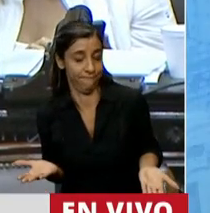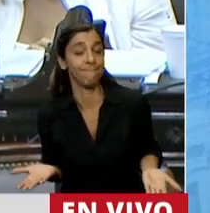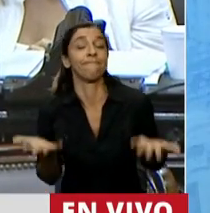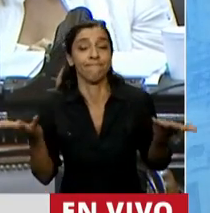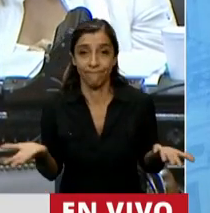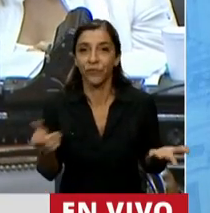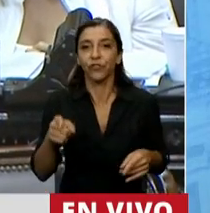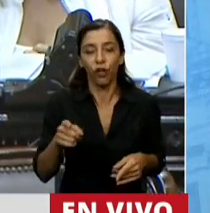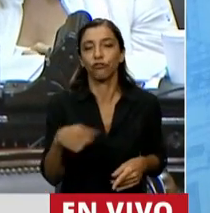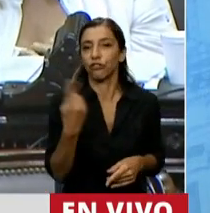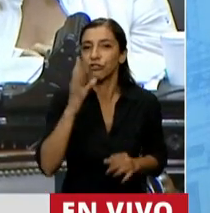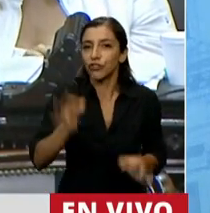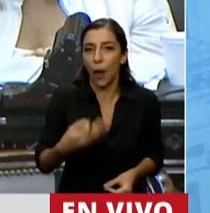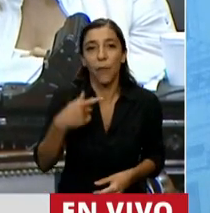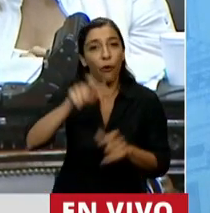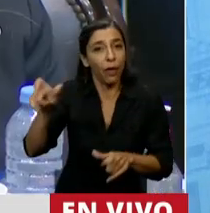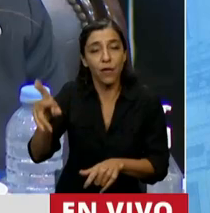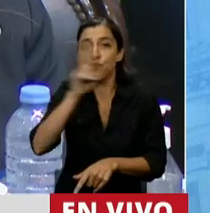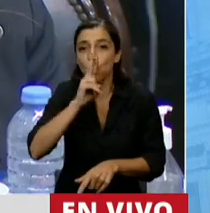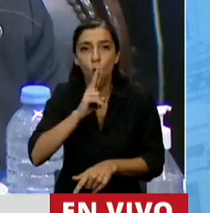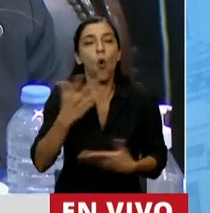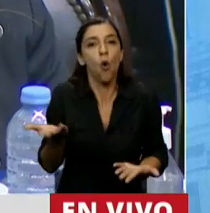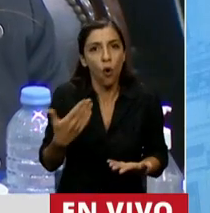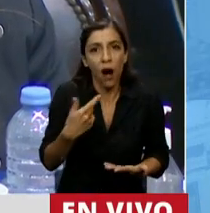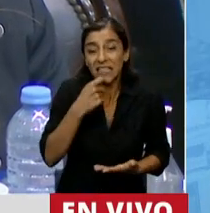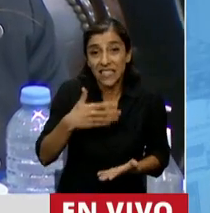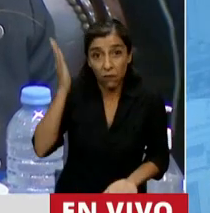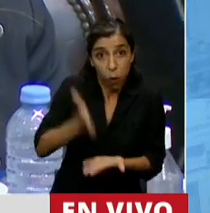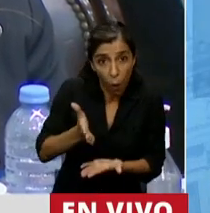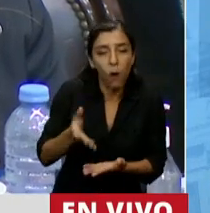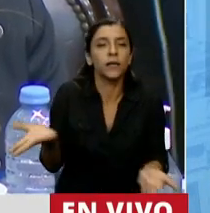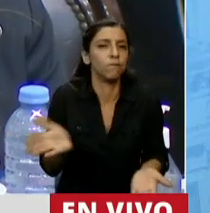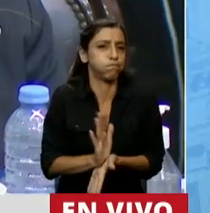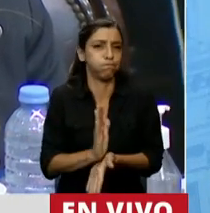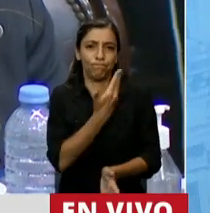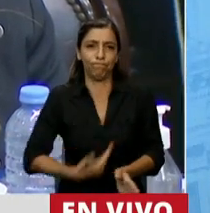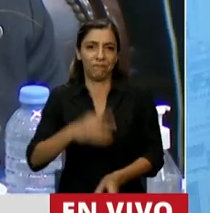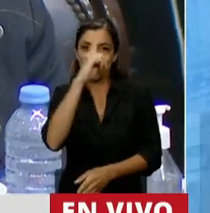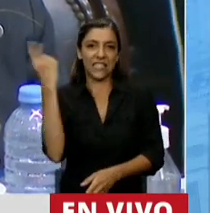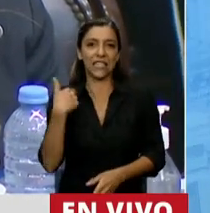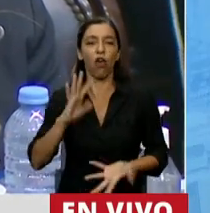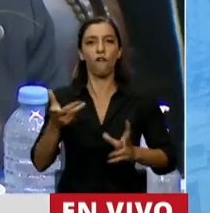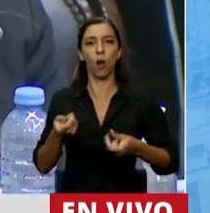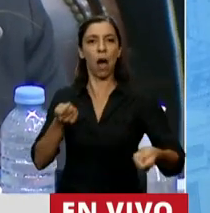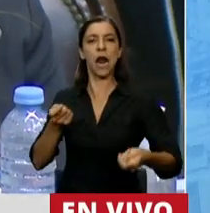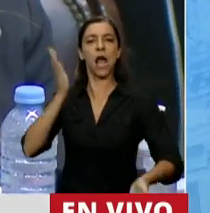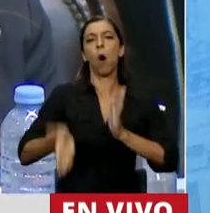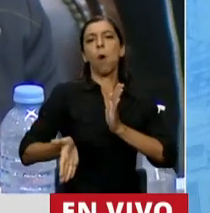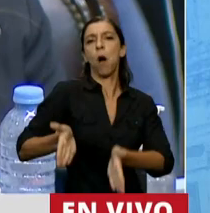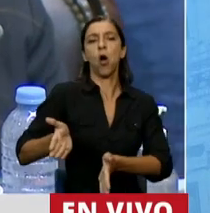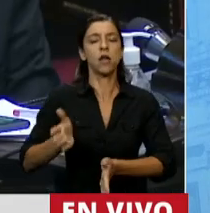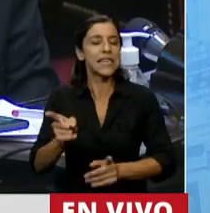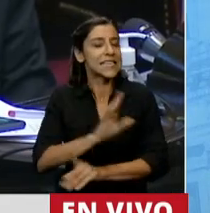la criminalización de la mujer en este proyecto lo que hace es anclar al Estado en su rol inquisidor y alejarlo del